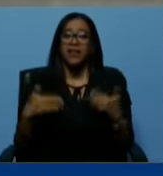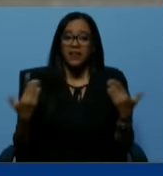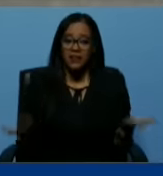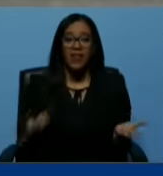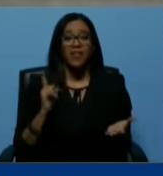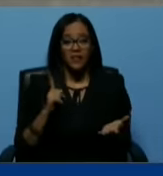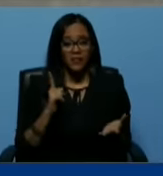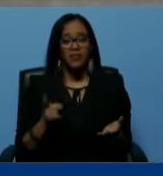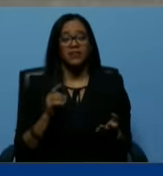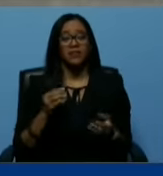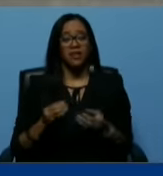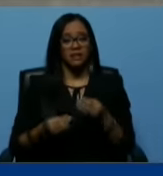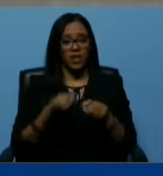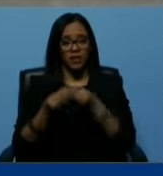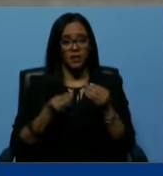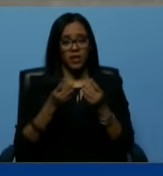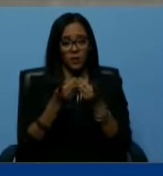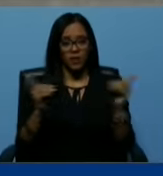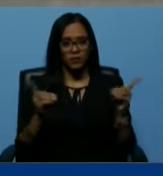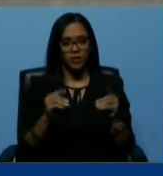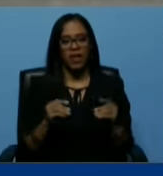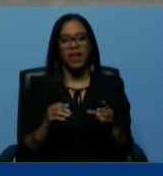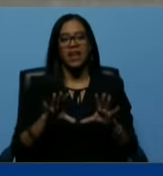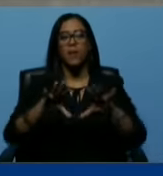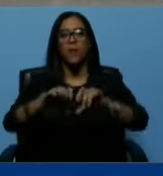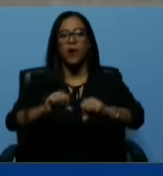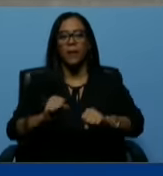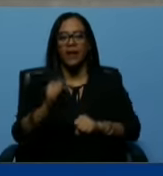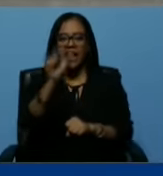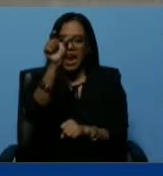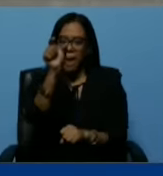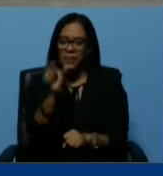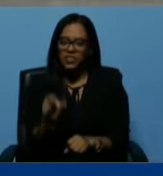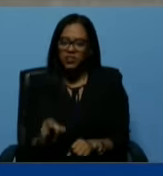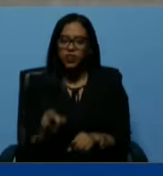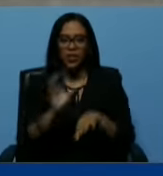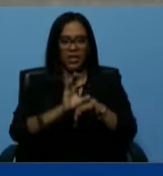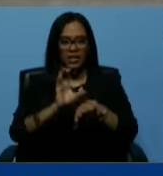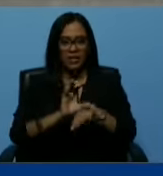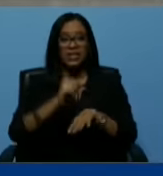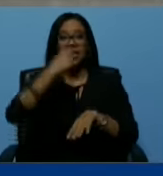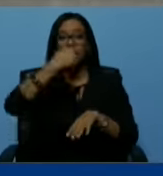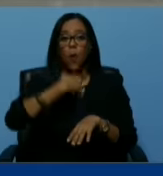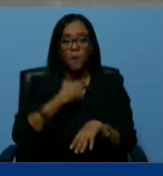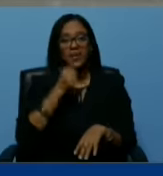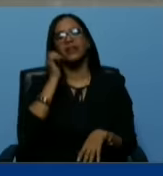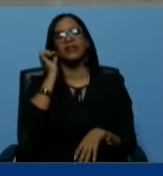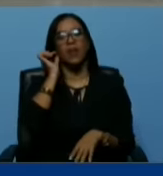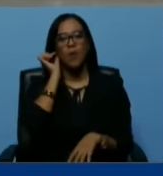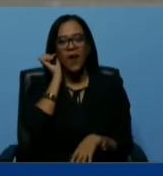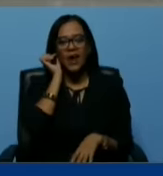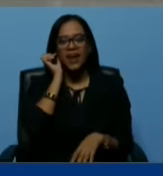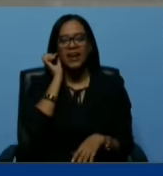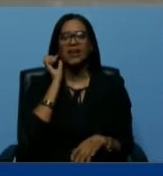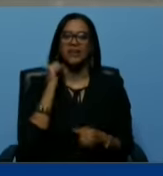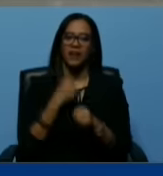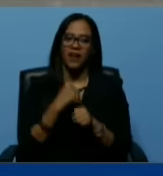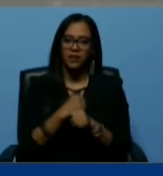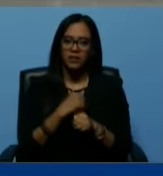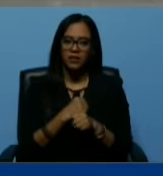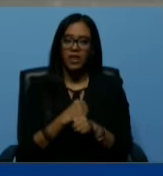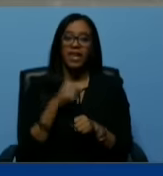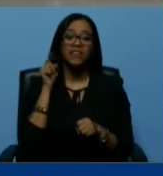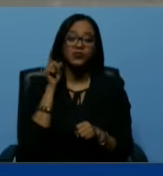democracia? El empoderamiento del ciudadano, de la ciudadana, del hombre, de la mujer de a pie en